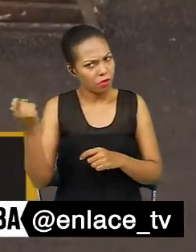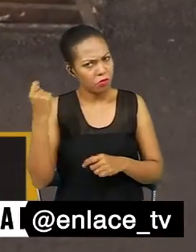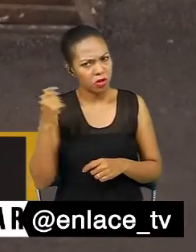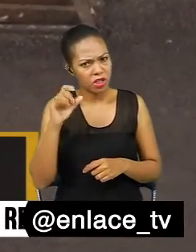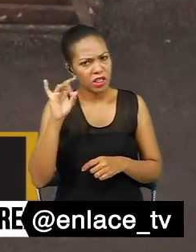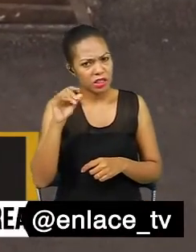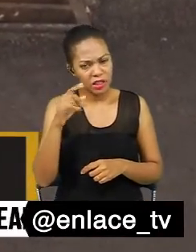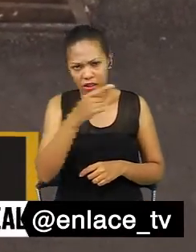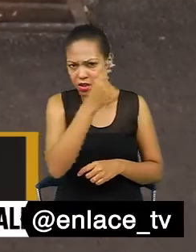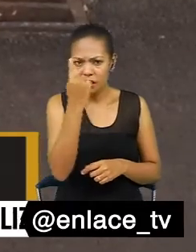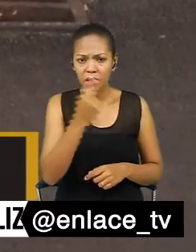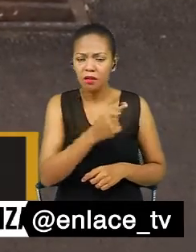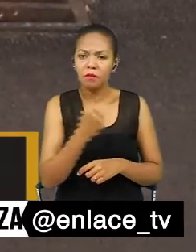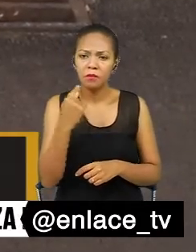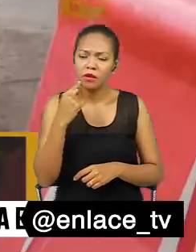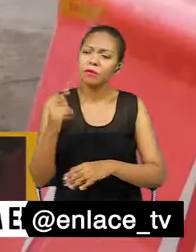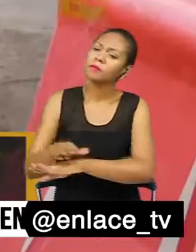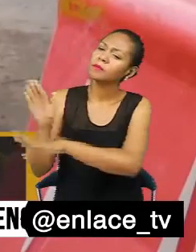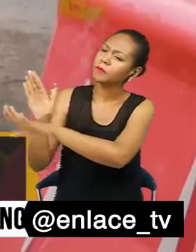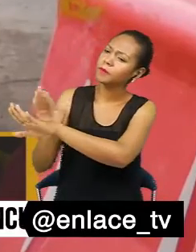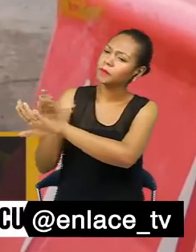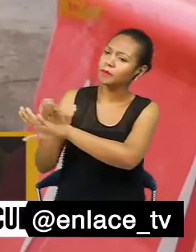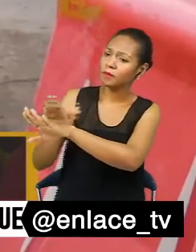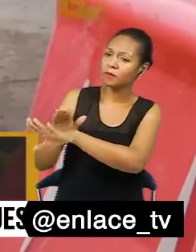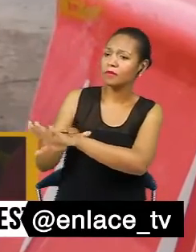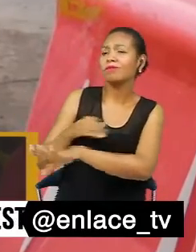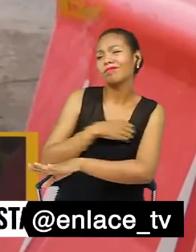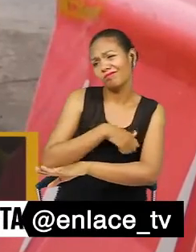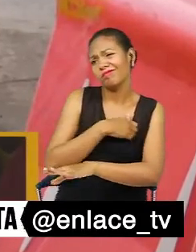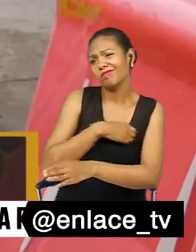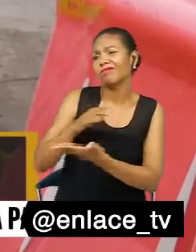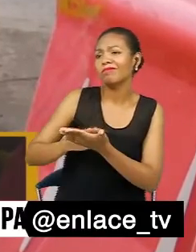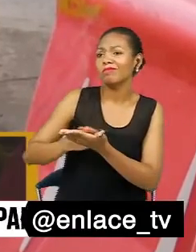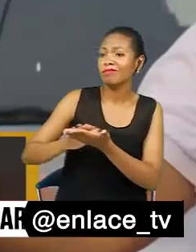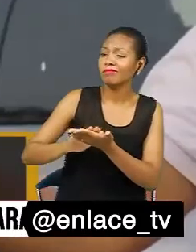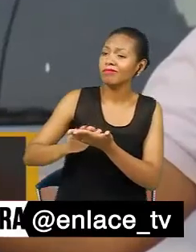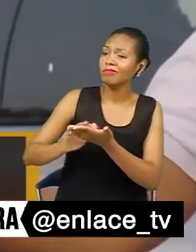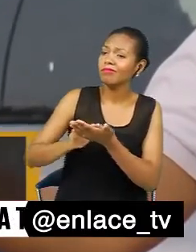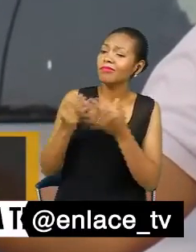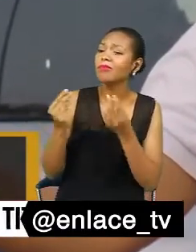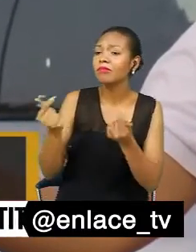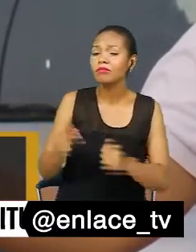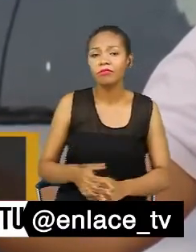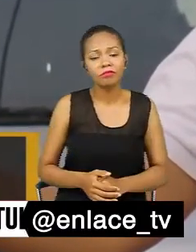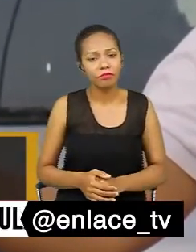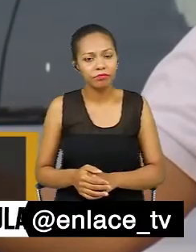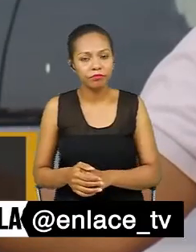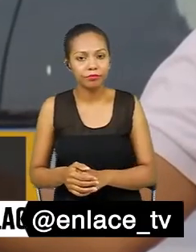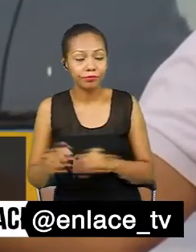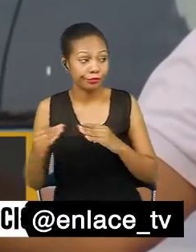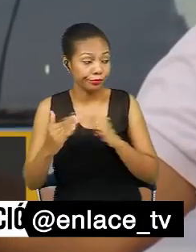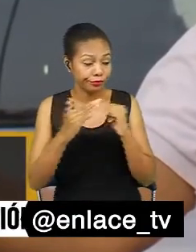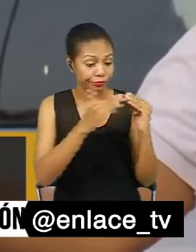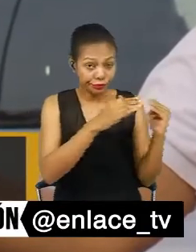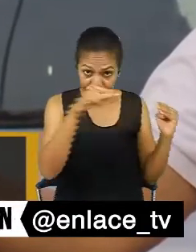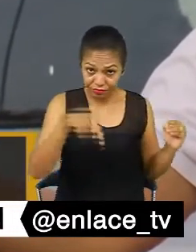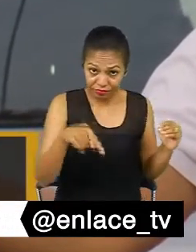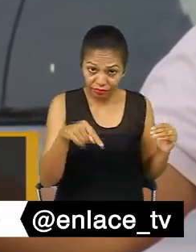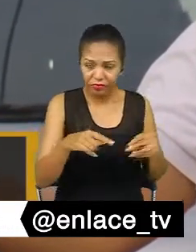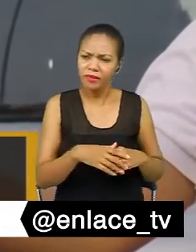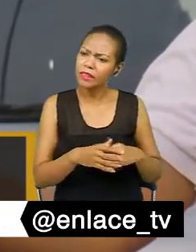la comunidad evidenció la problemática que esperan sea solucionada lo antes posible. Los vecinos preocupados por